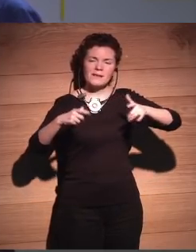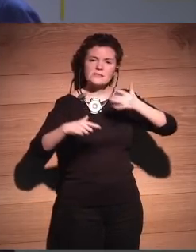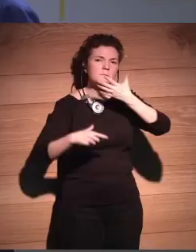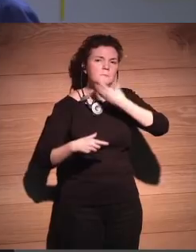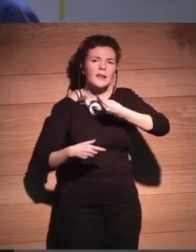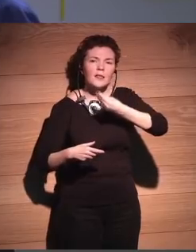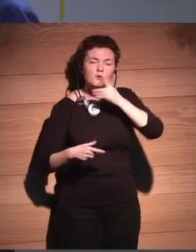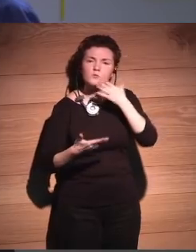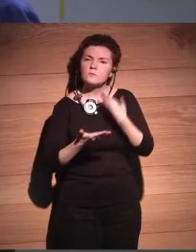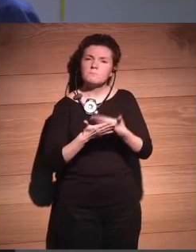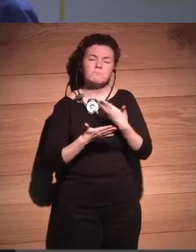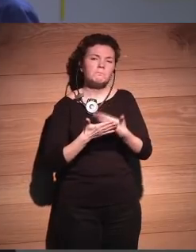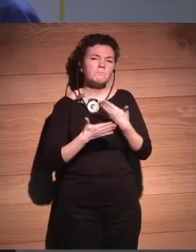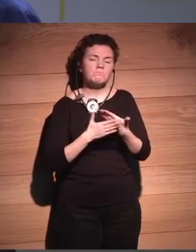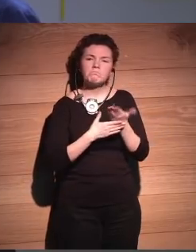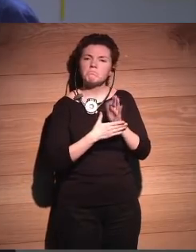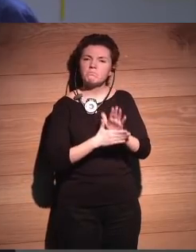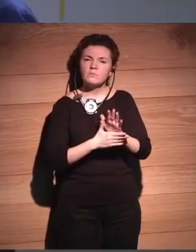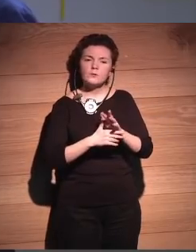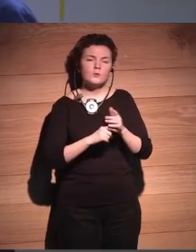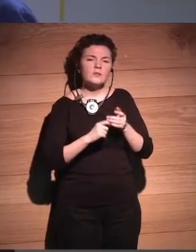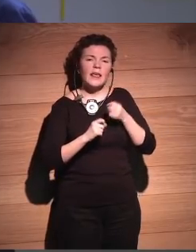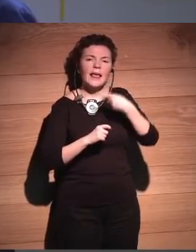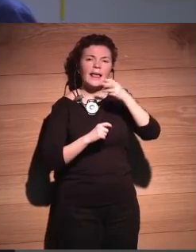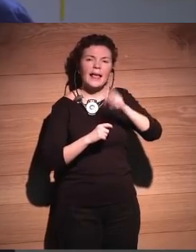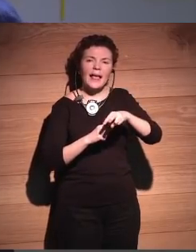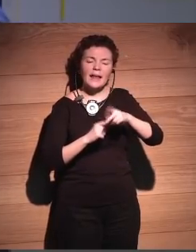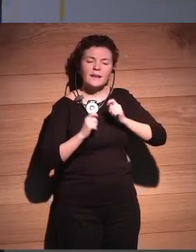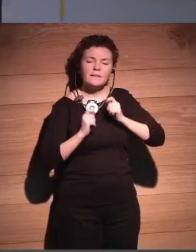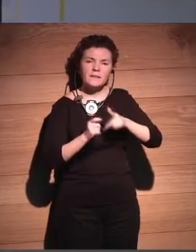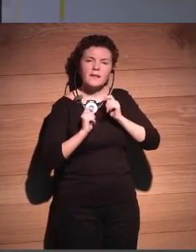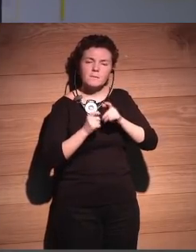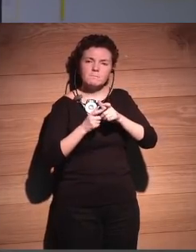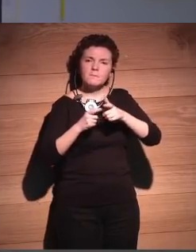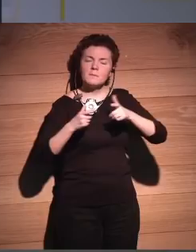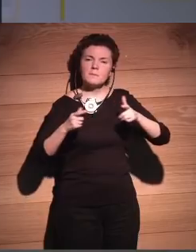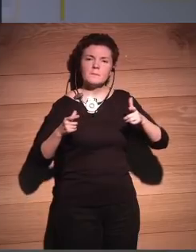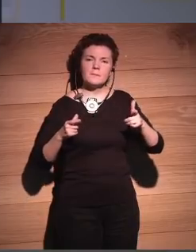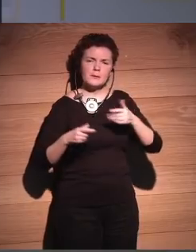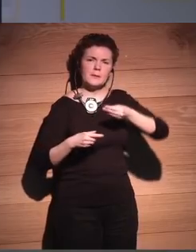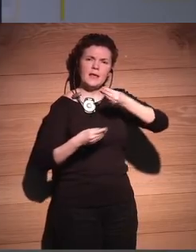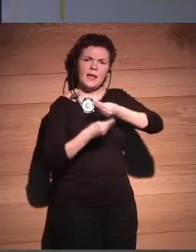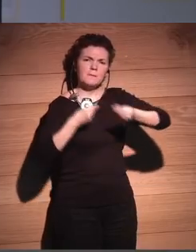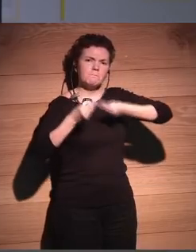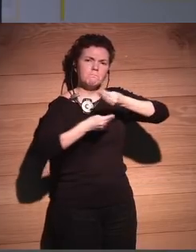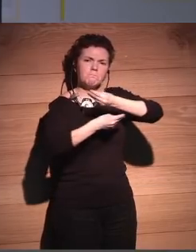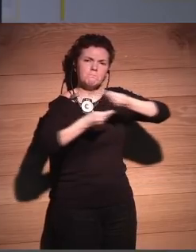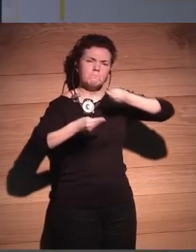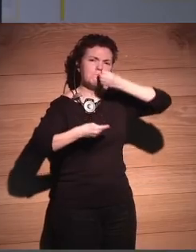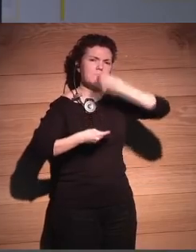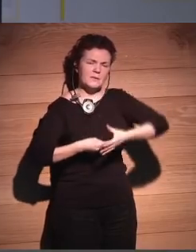Es una demostración de una transferencia de genes bien hecha y